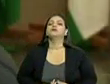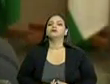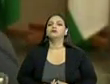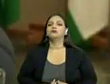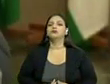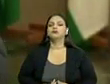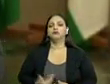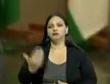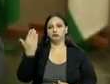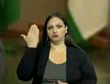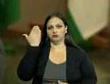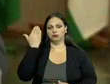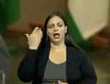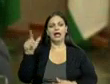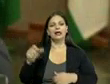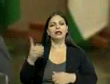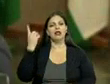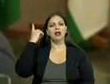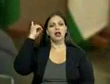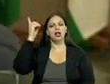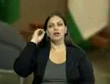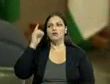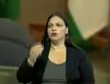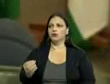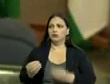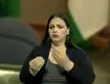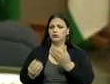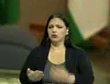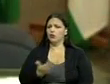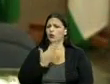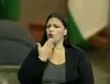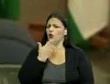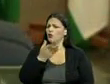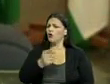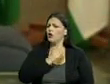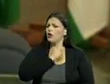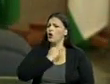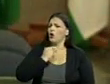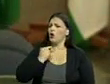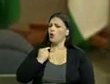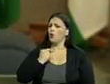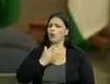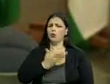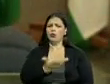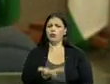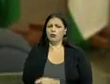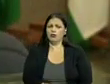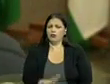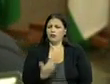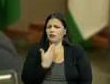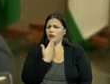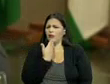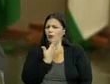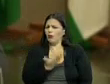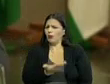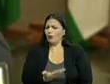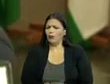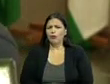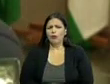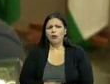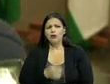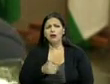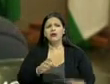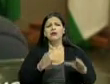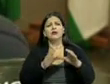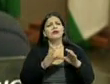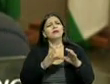religioso, ser prácticamente candidato. Lastimosamente vemos que ha habido una prácticamente se han forzado documentación. La Fiscalía